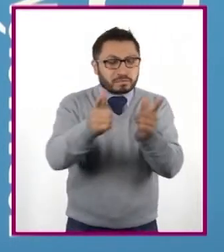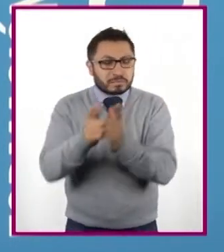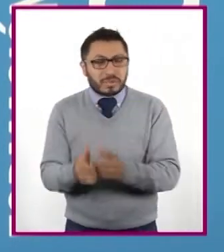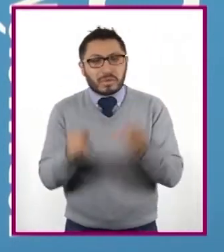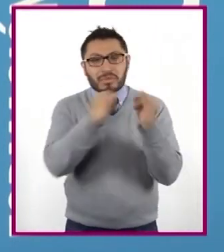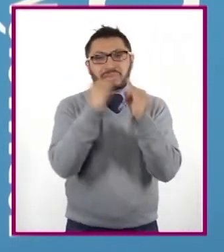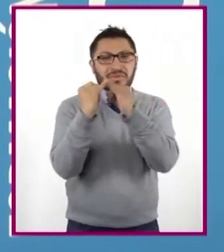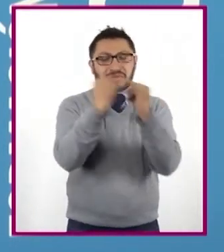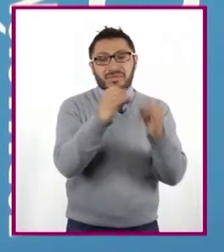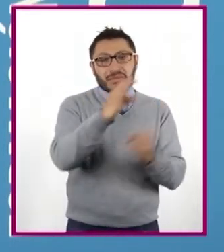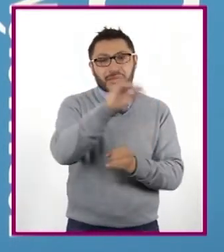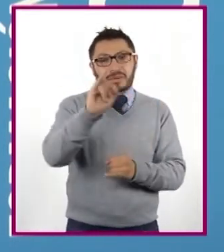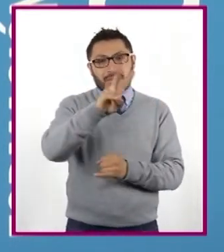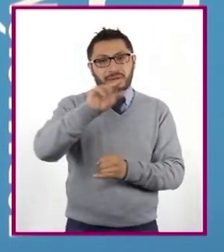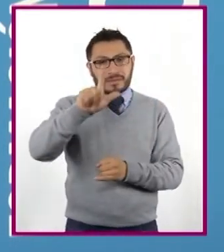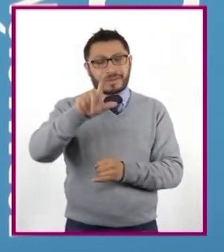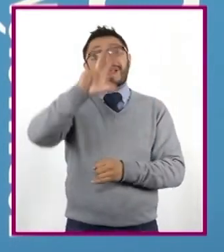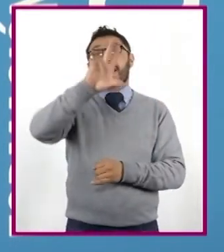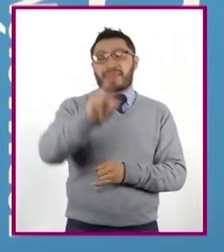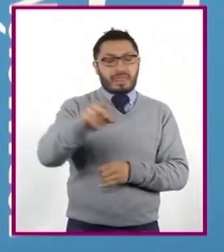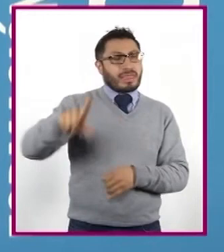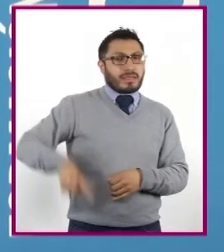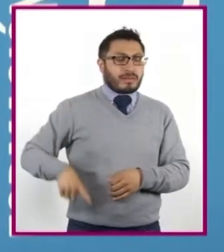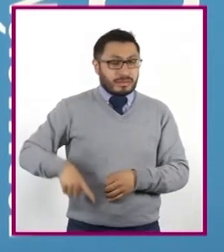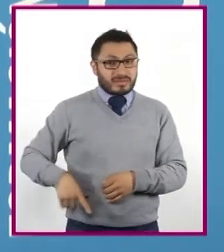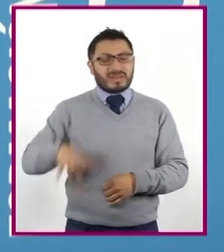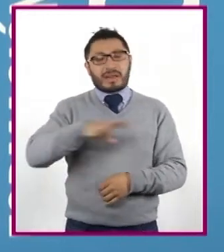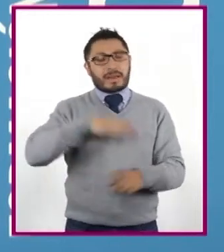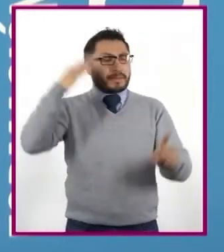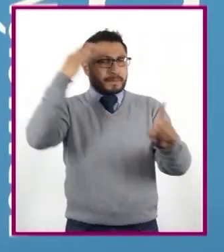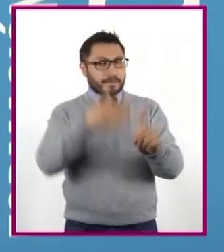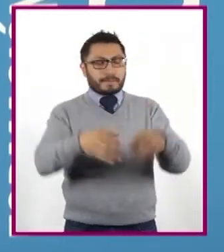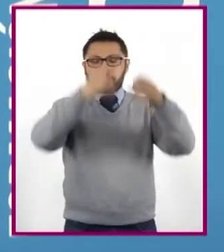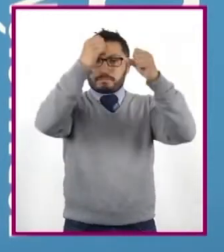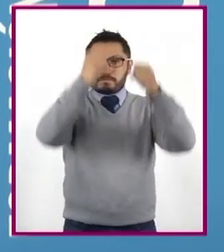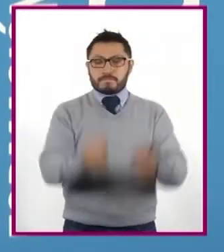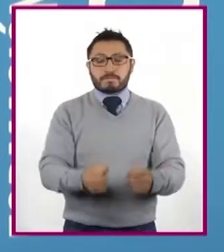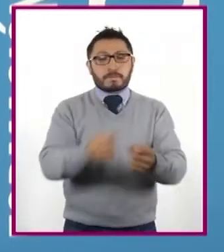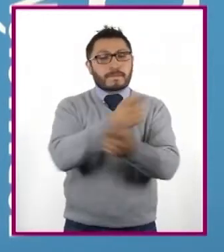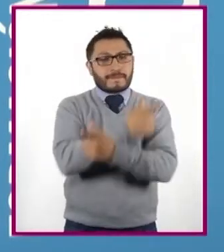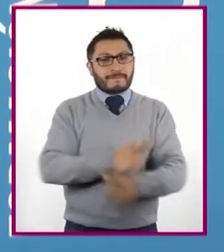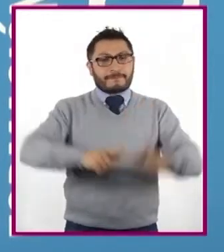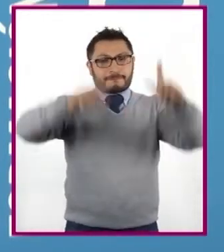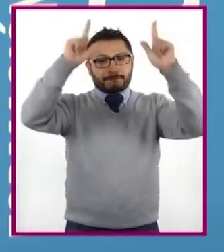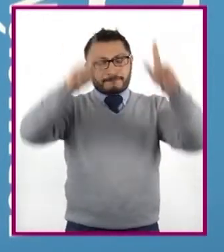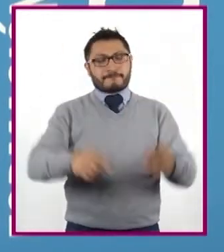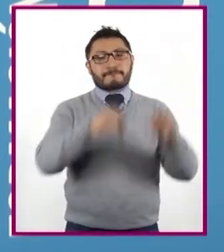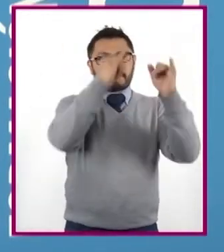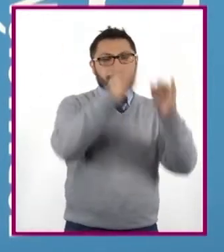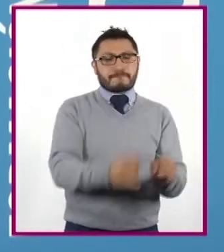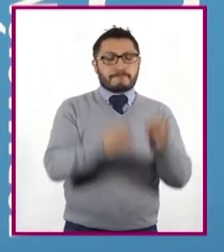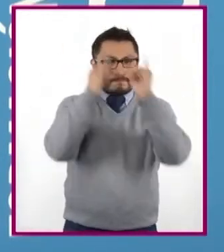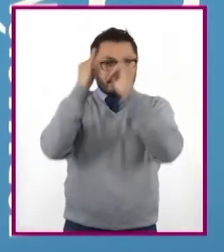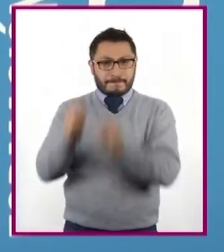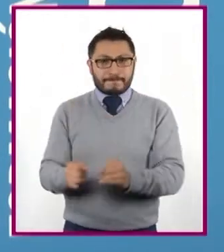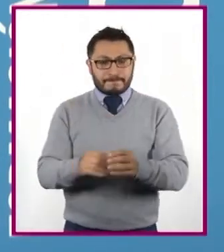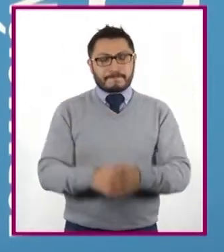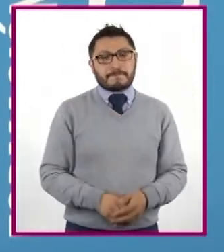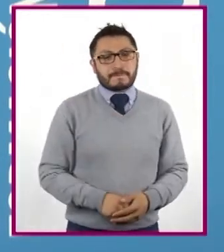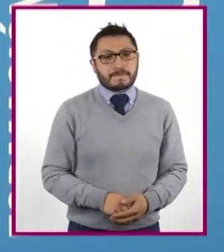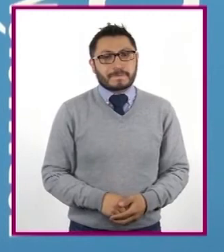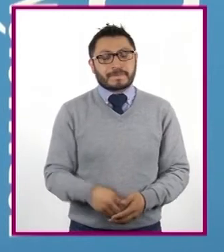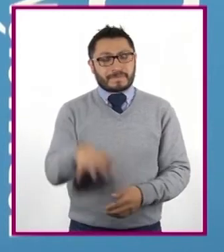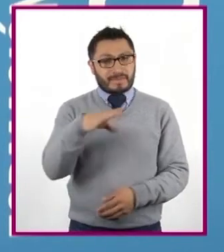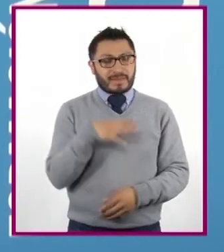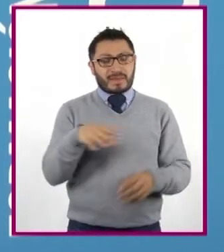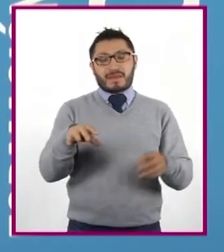instituciones civiles y no gubernamentales dedicadas a garantizar las libertades individuales. Para tener